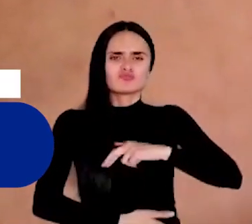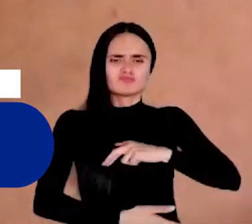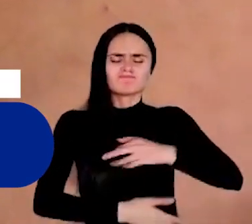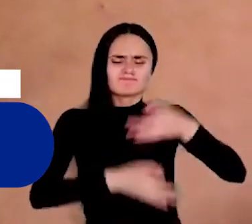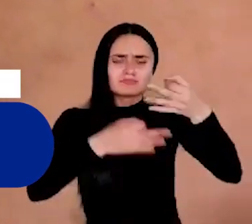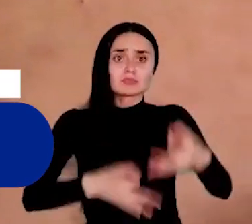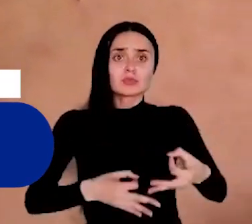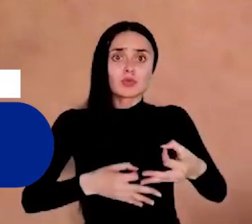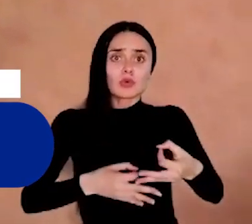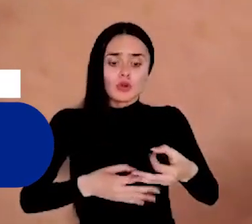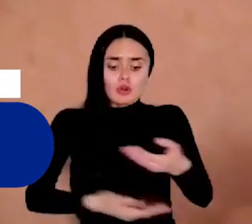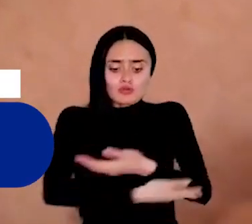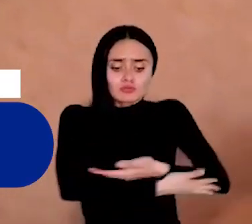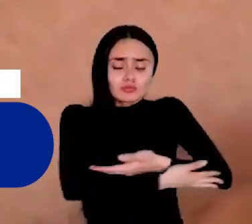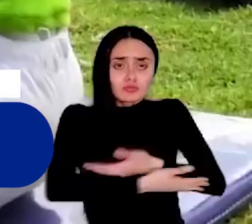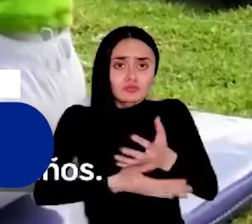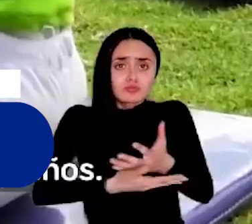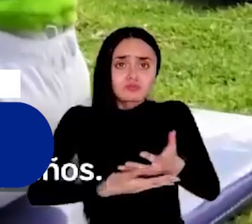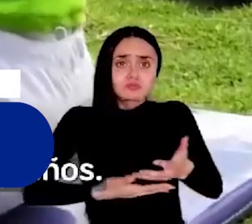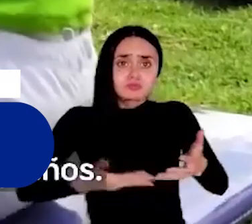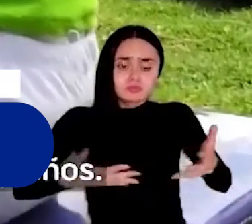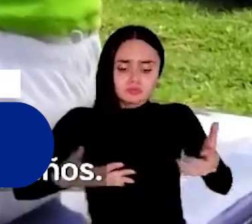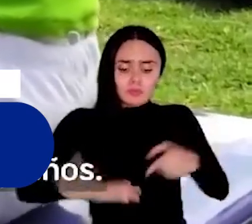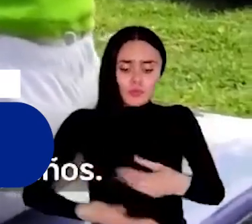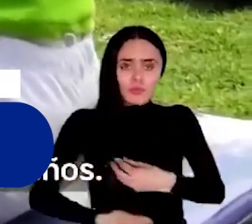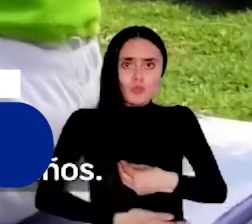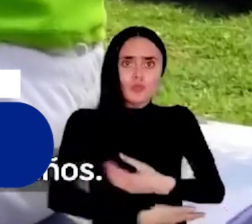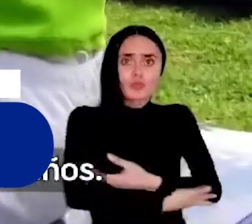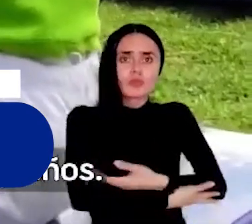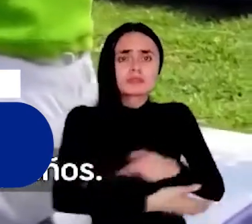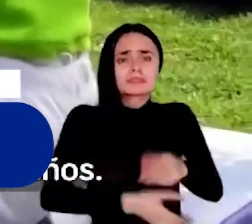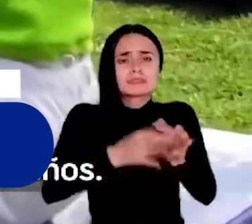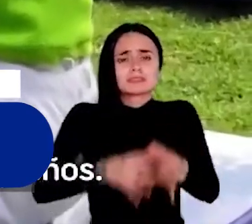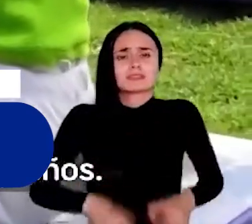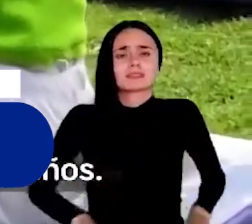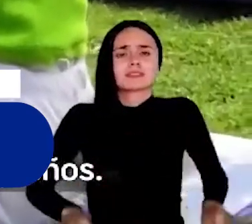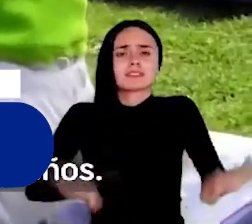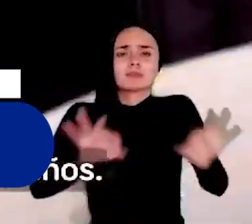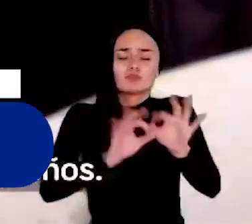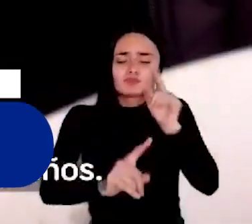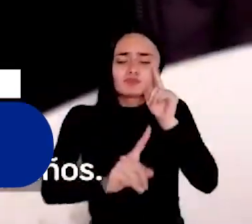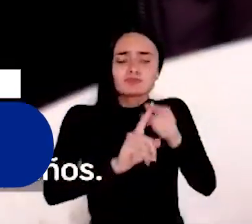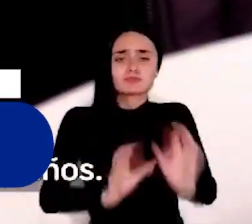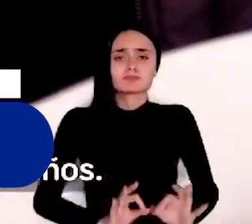especiales para la lactancia y, por supuesto, que ellas sientan el afecto de su entorno,